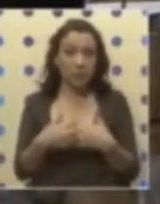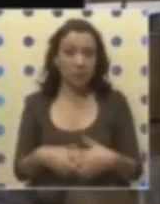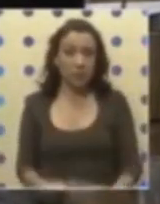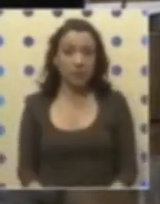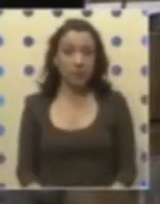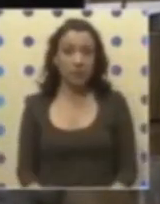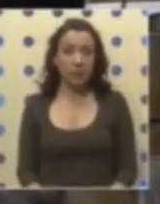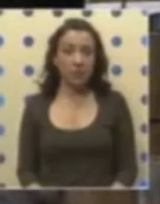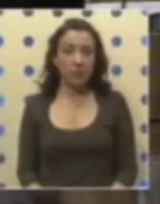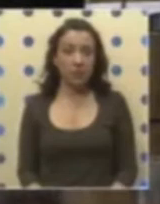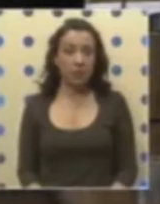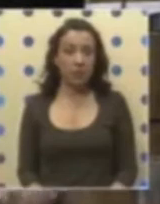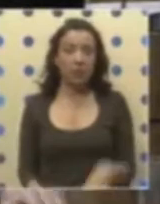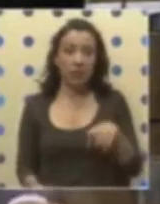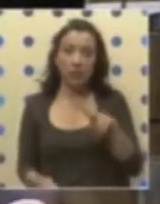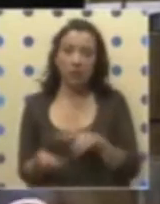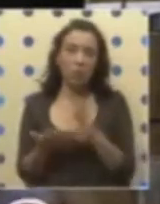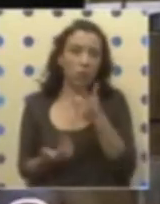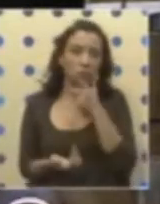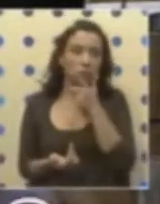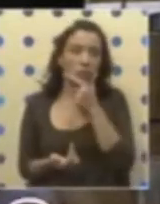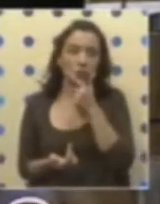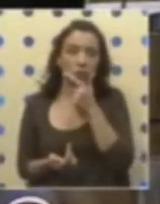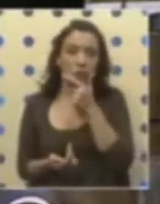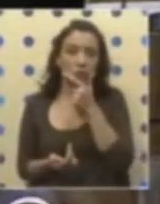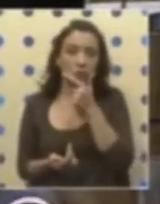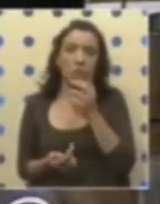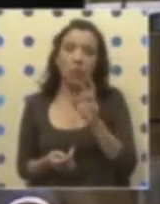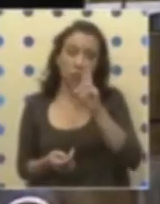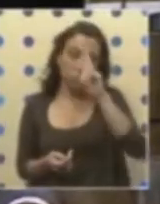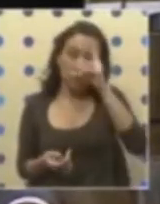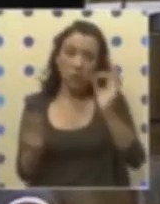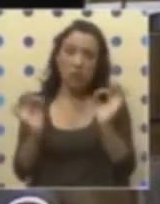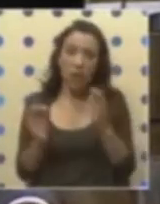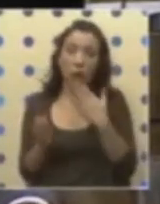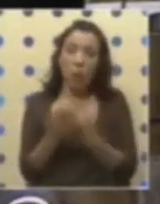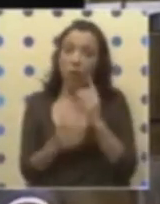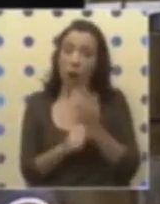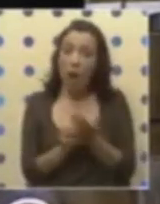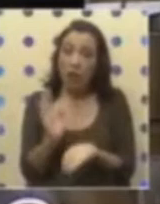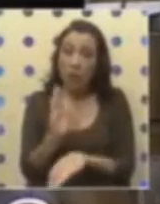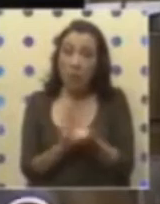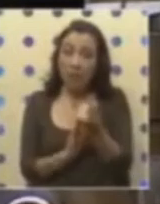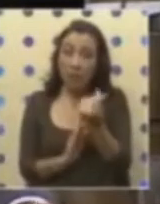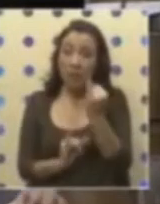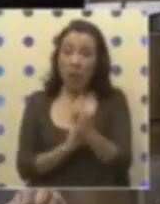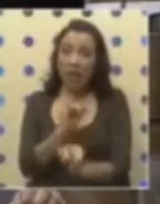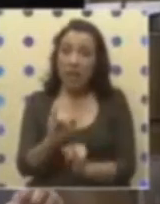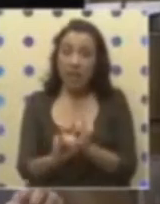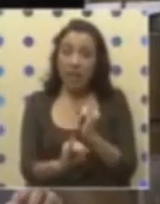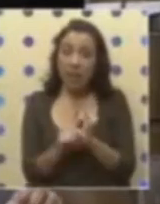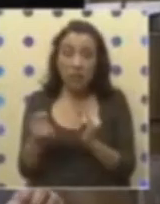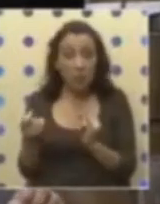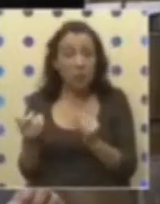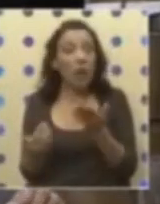de verdad que es muy sospechoso, señor presidente, porque tradicionalmente cuando ocurre un alza en el precio internacional, esa